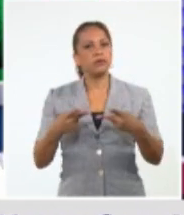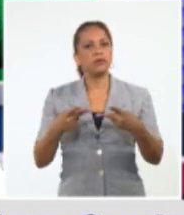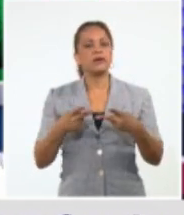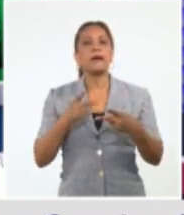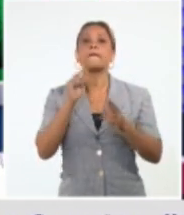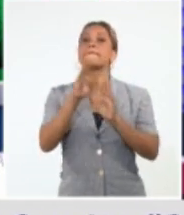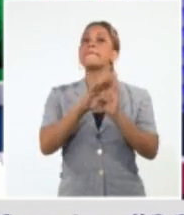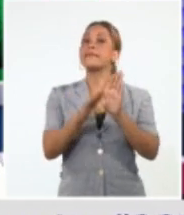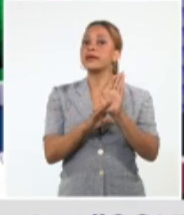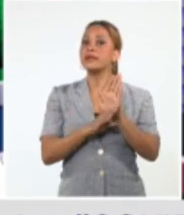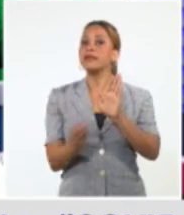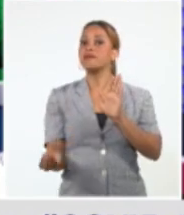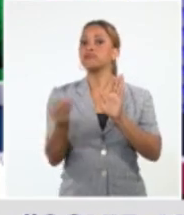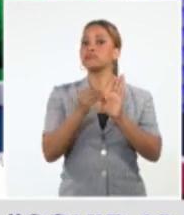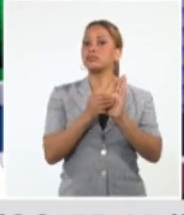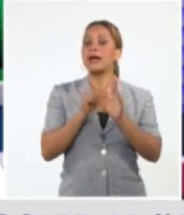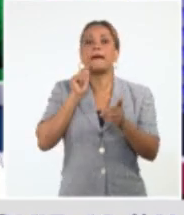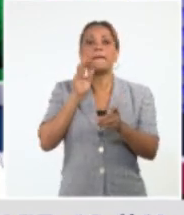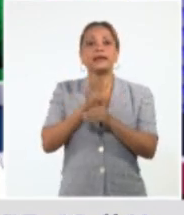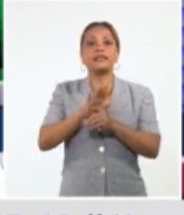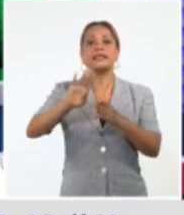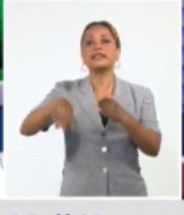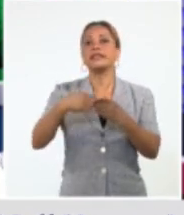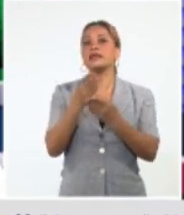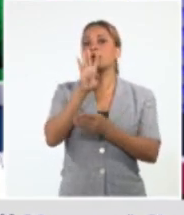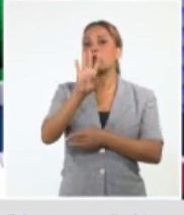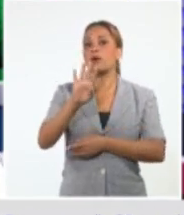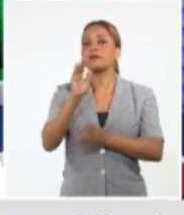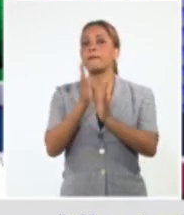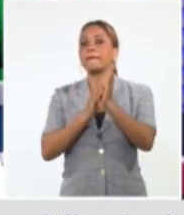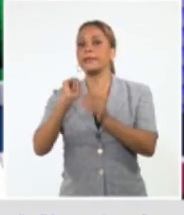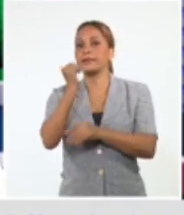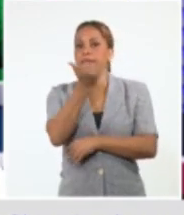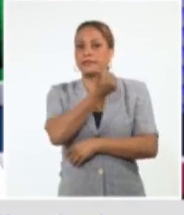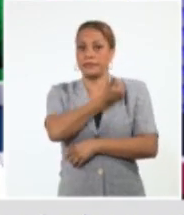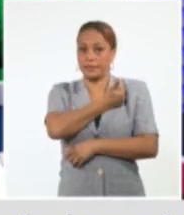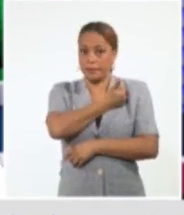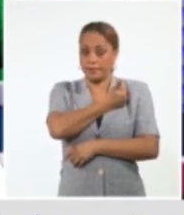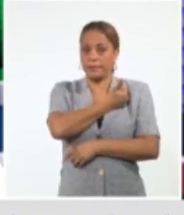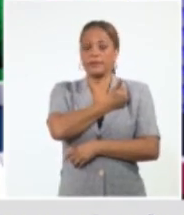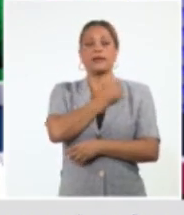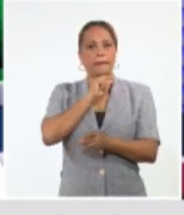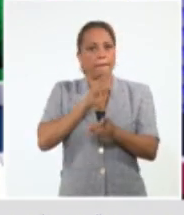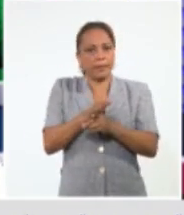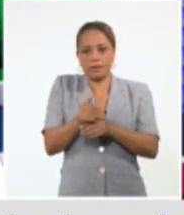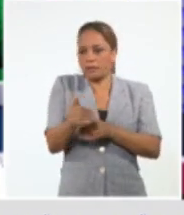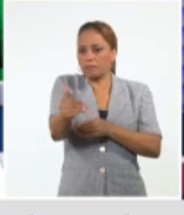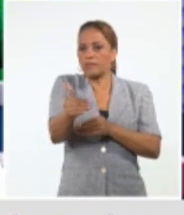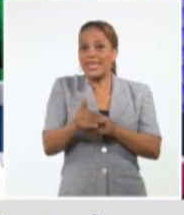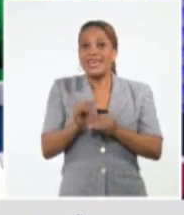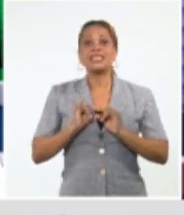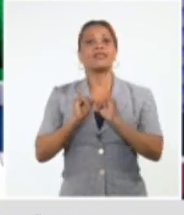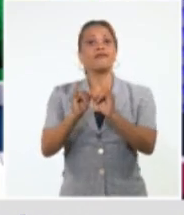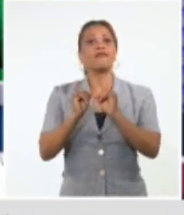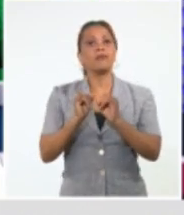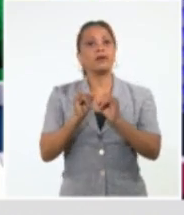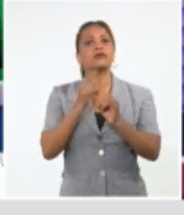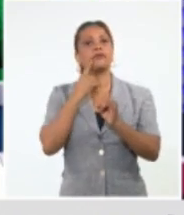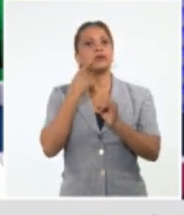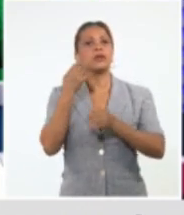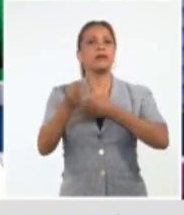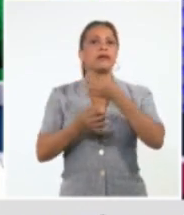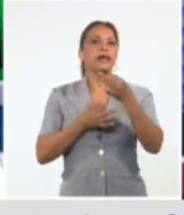a aplicarse a partir del día 4 de diciembre y esta información aparecerá en